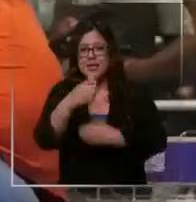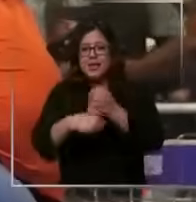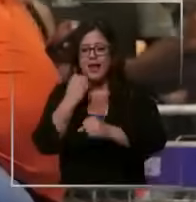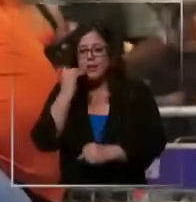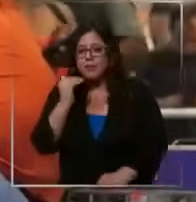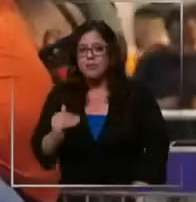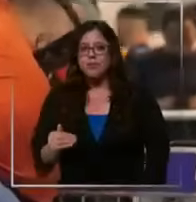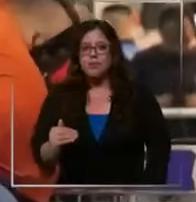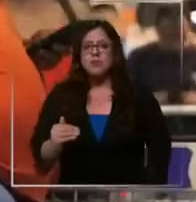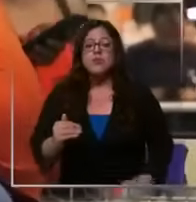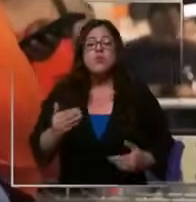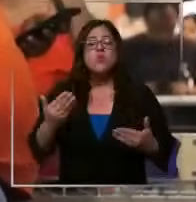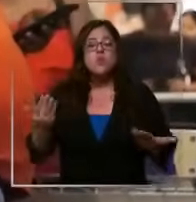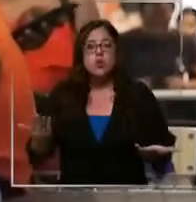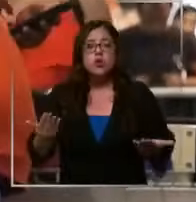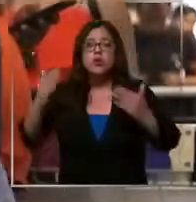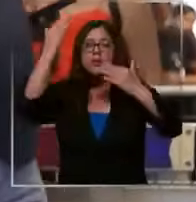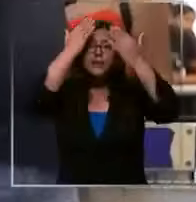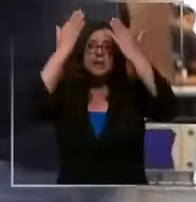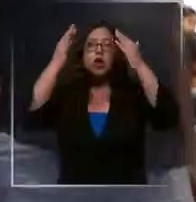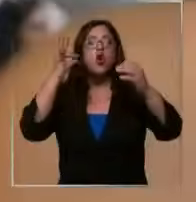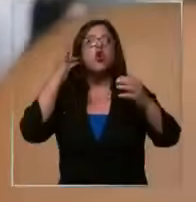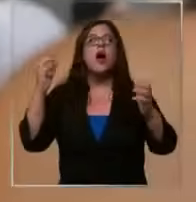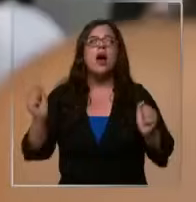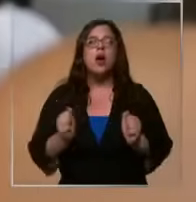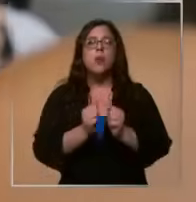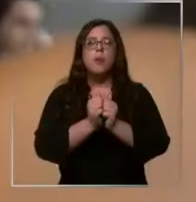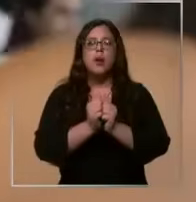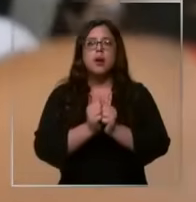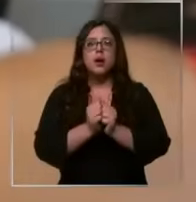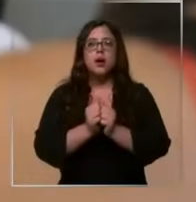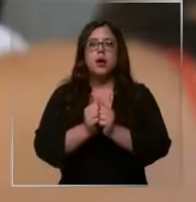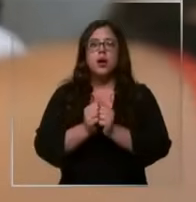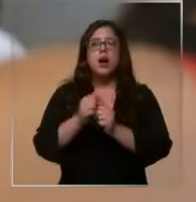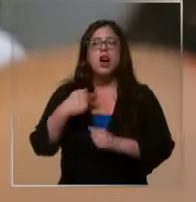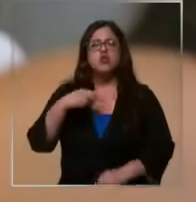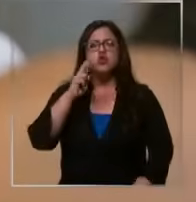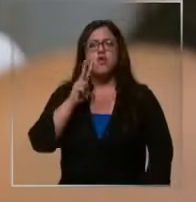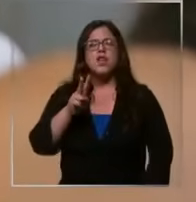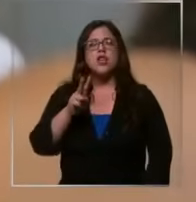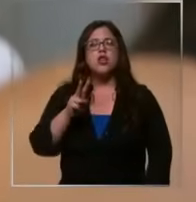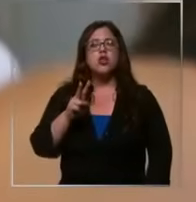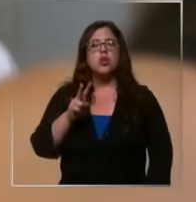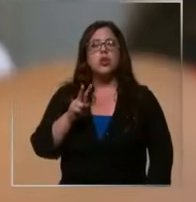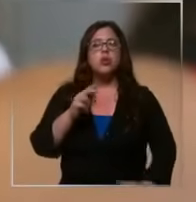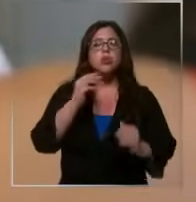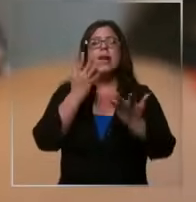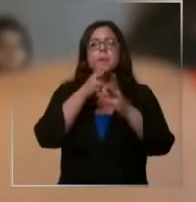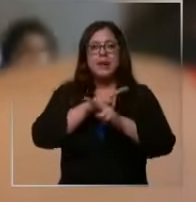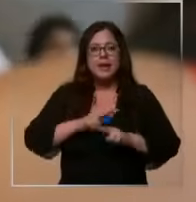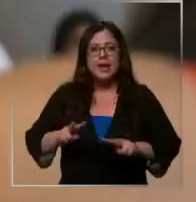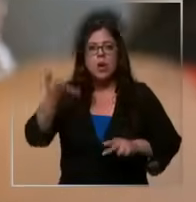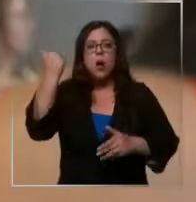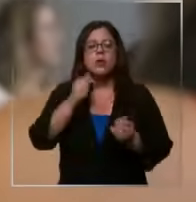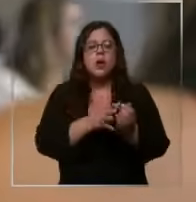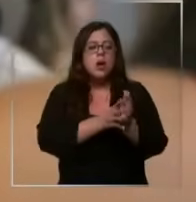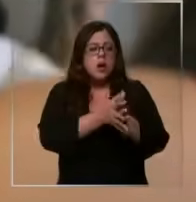7 años. Por lo mismo, una psicóloga los acompañó. Lo he visto más tranquilo, le sudaban las manos,